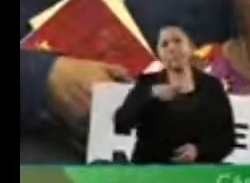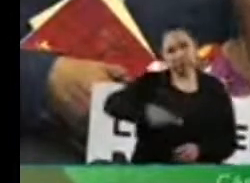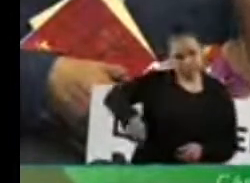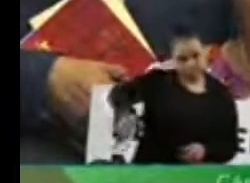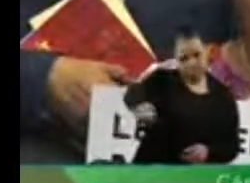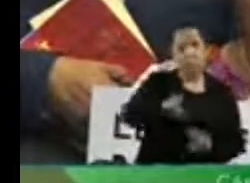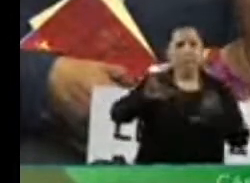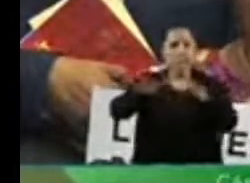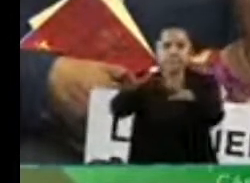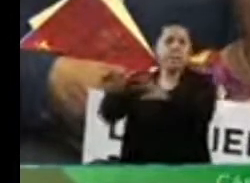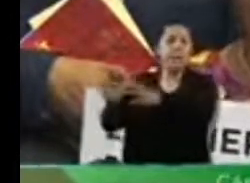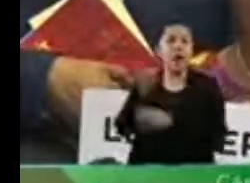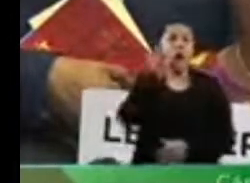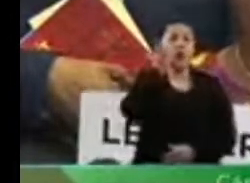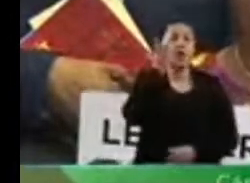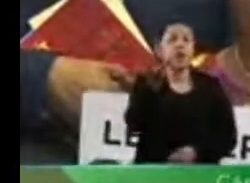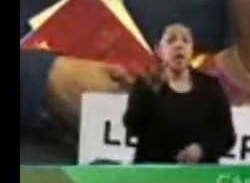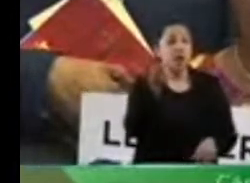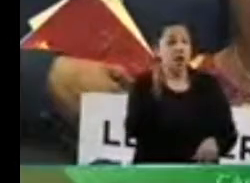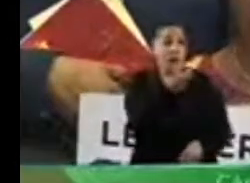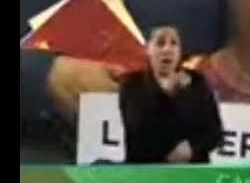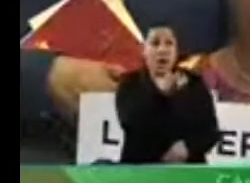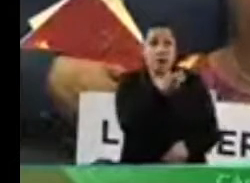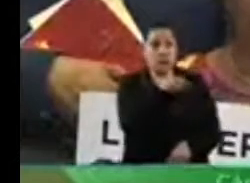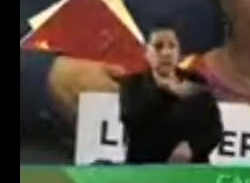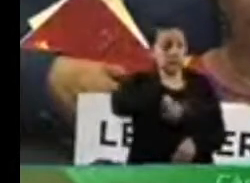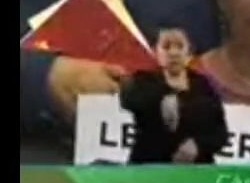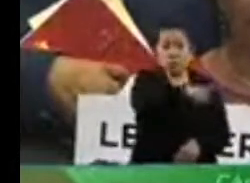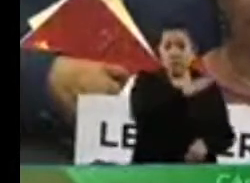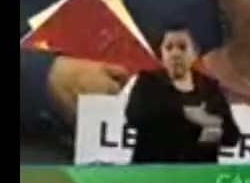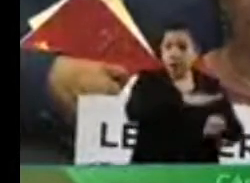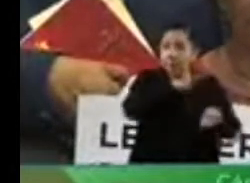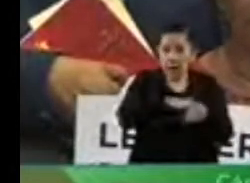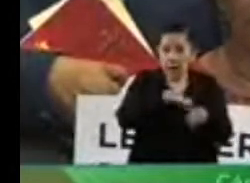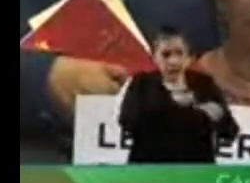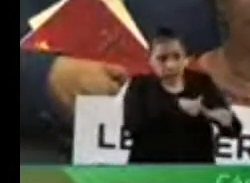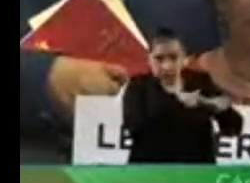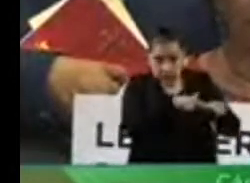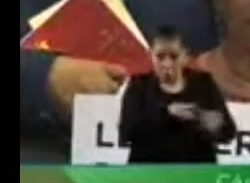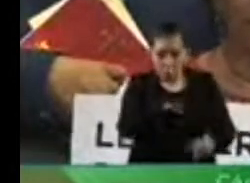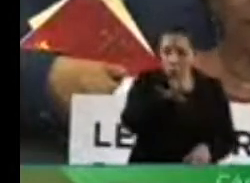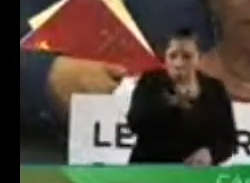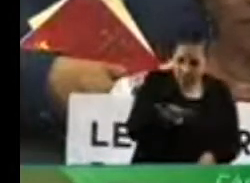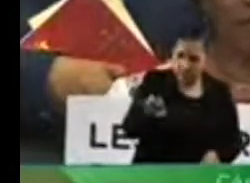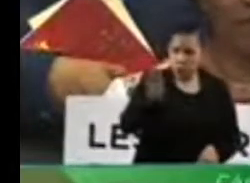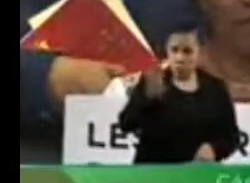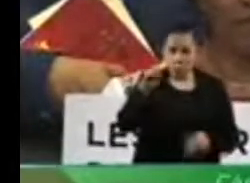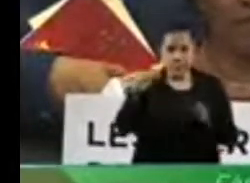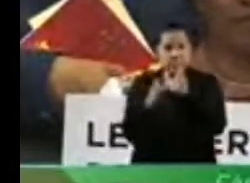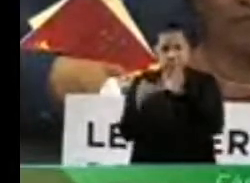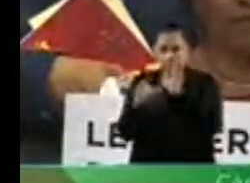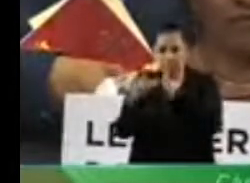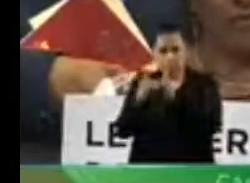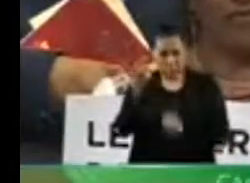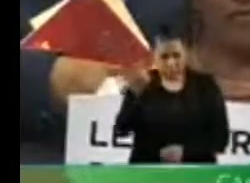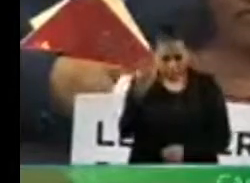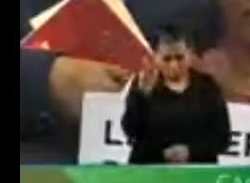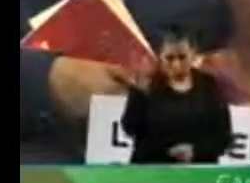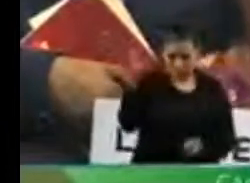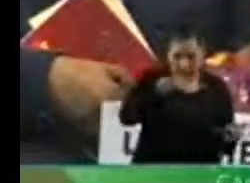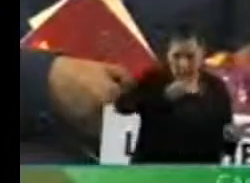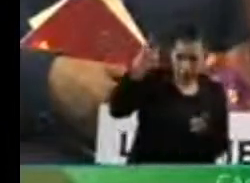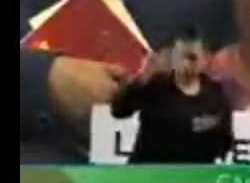viene a defender en tribuna, que nos sigan robando 490 mil millones de pesos al año. Eso